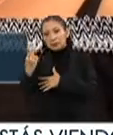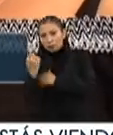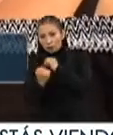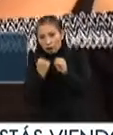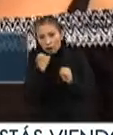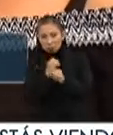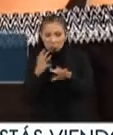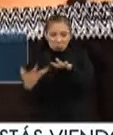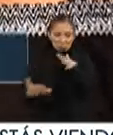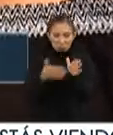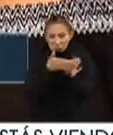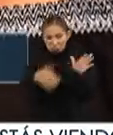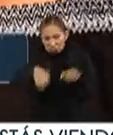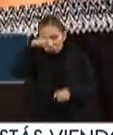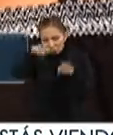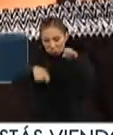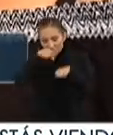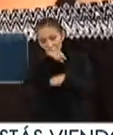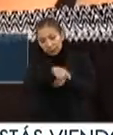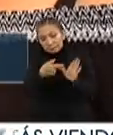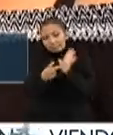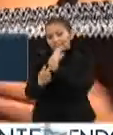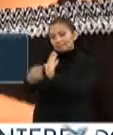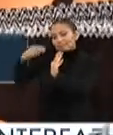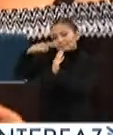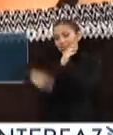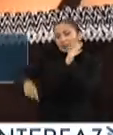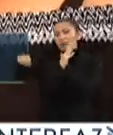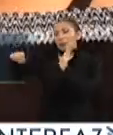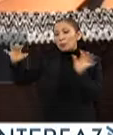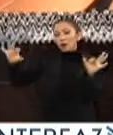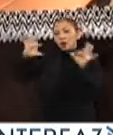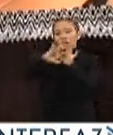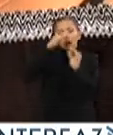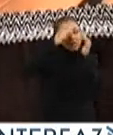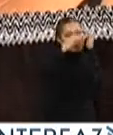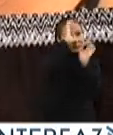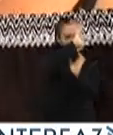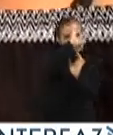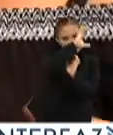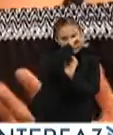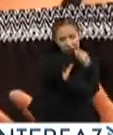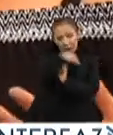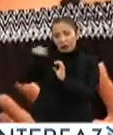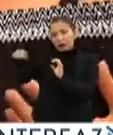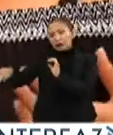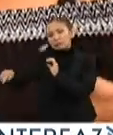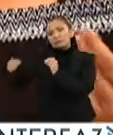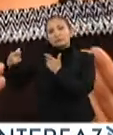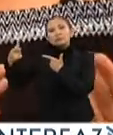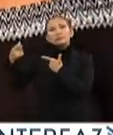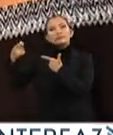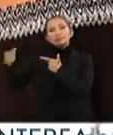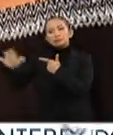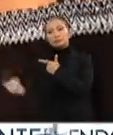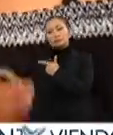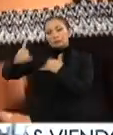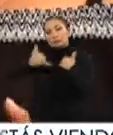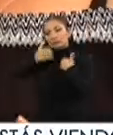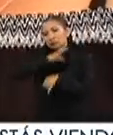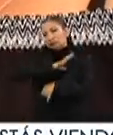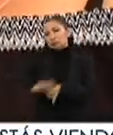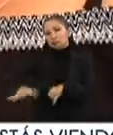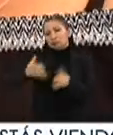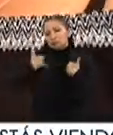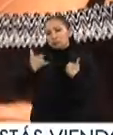25 años más o menos, y la idea es, bueno, hacer un puente entre el conocimiento científico y la población en general